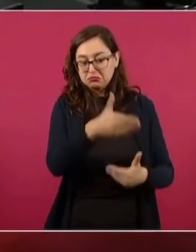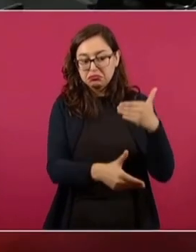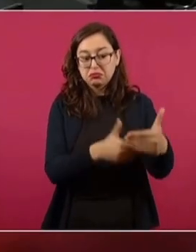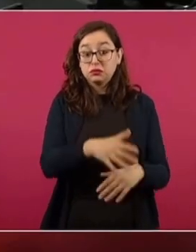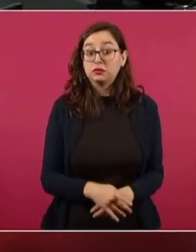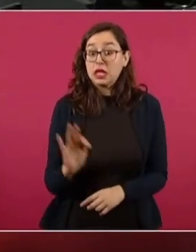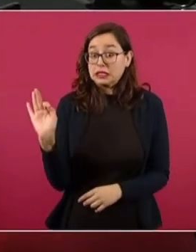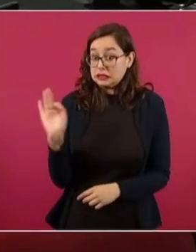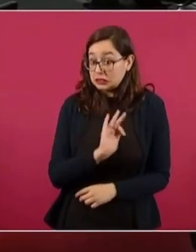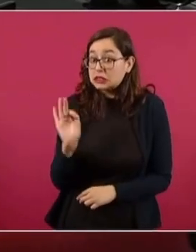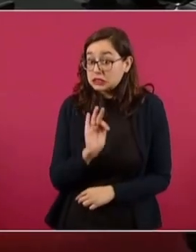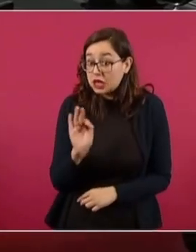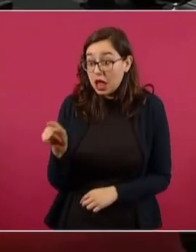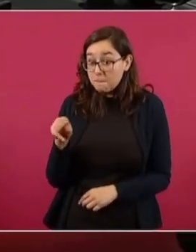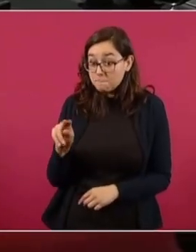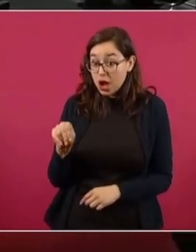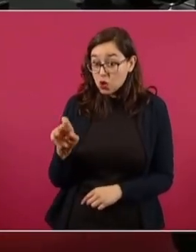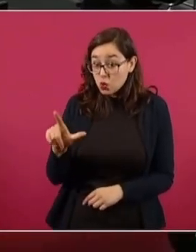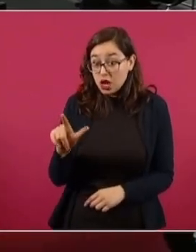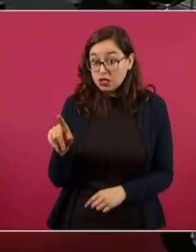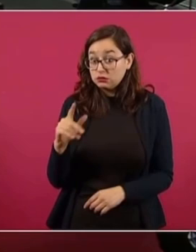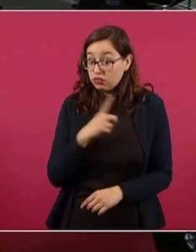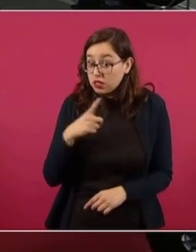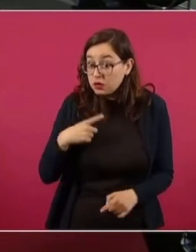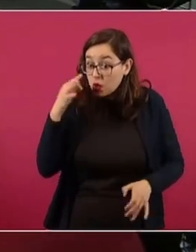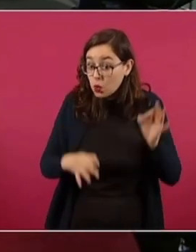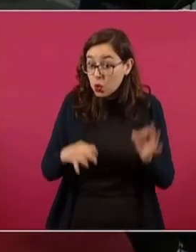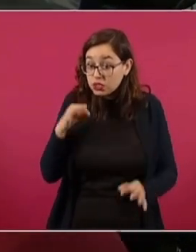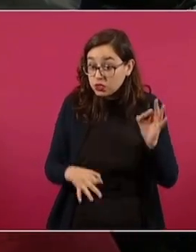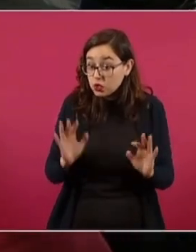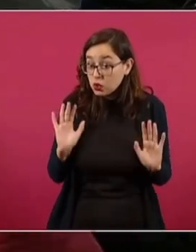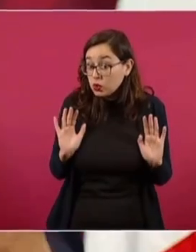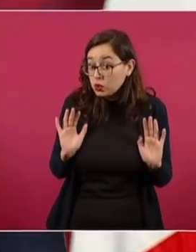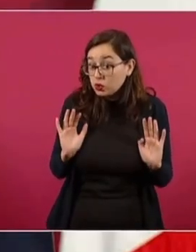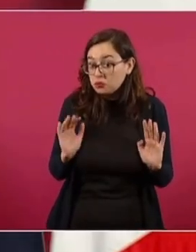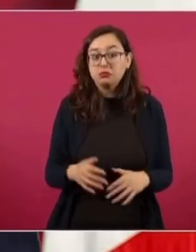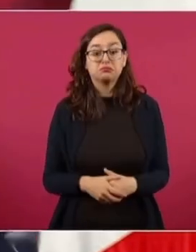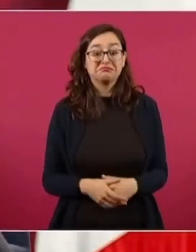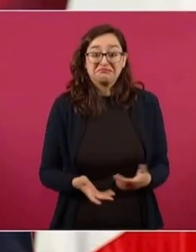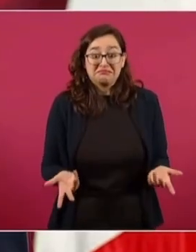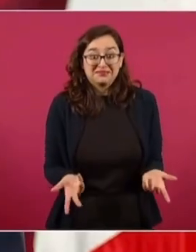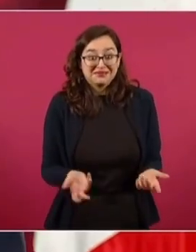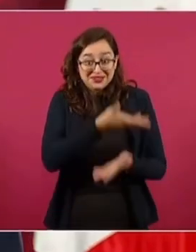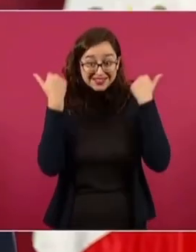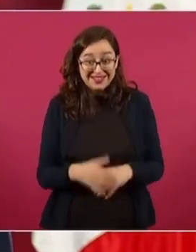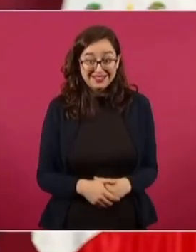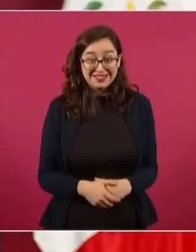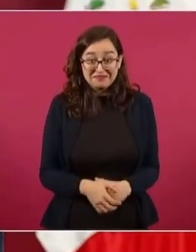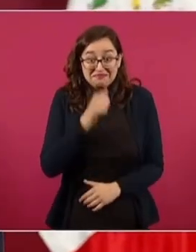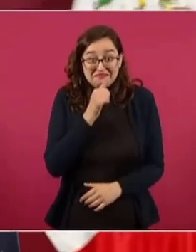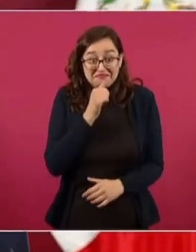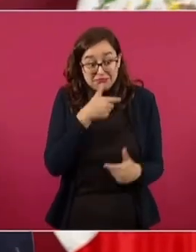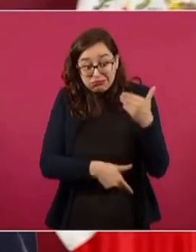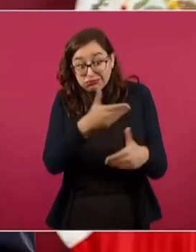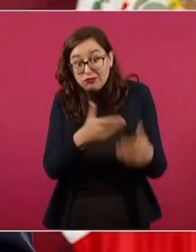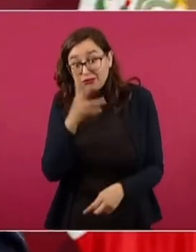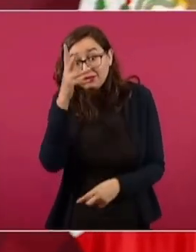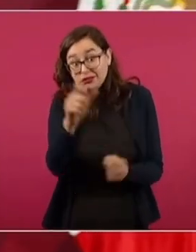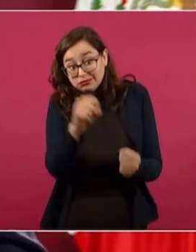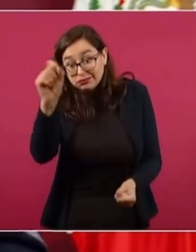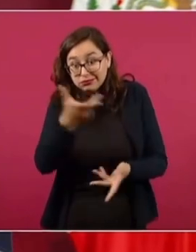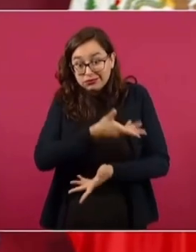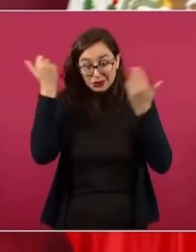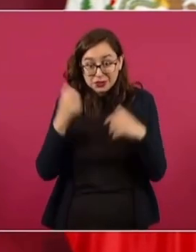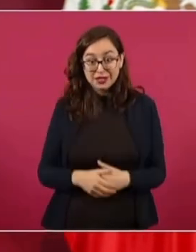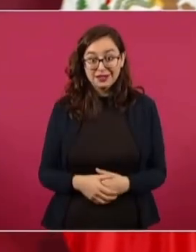Aún así se ha llamado Bartlett, ¿ustedes estarían dispuestos a que él pueda colaborar con investigación después de tantos años de haber sido investigación? Es adelantar vísperas.